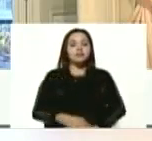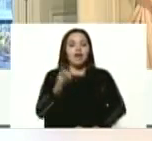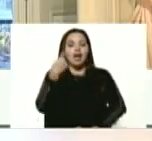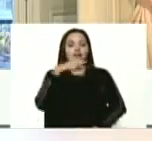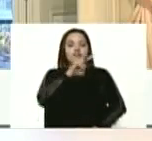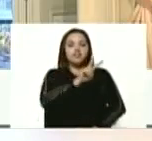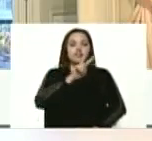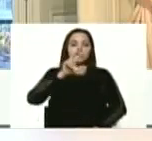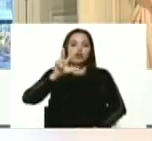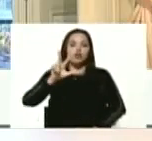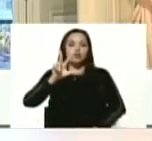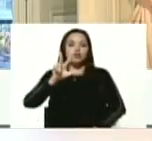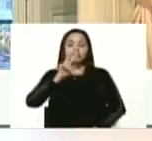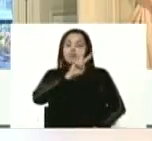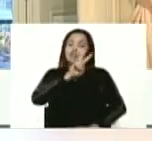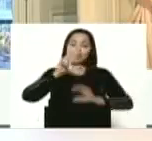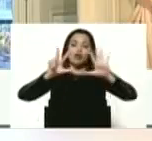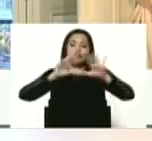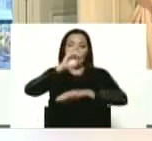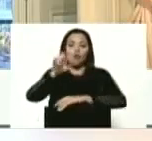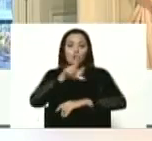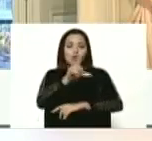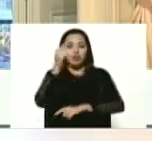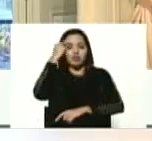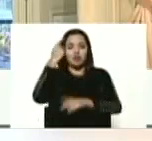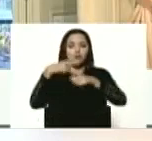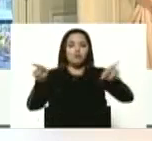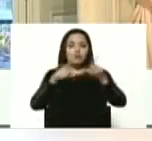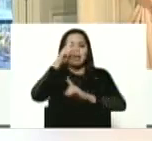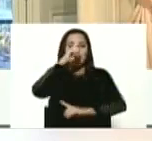28 de julio, día del cumpleaños de nuestro comandante Chávez.